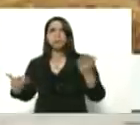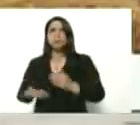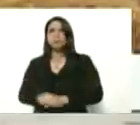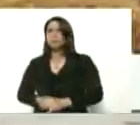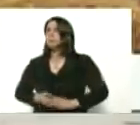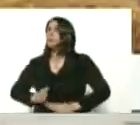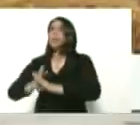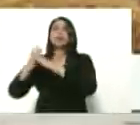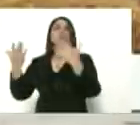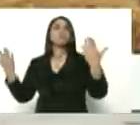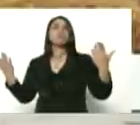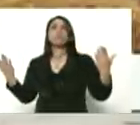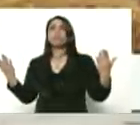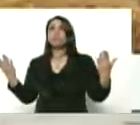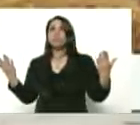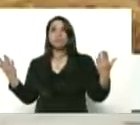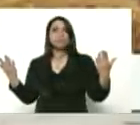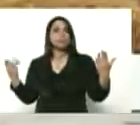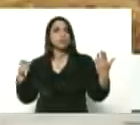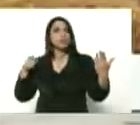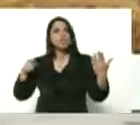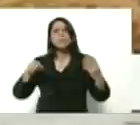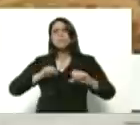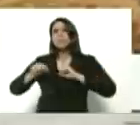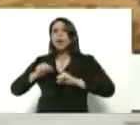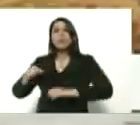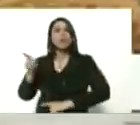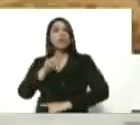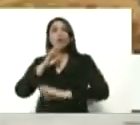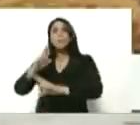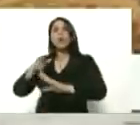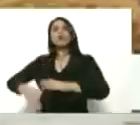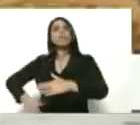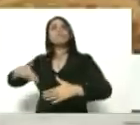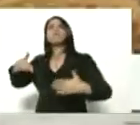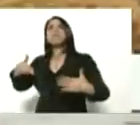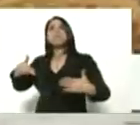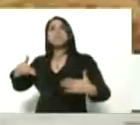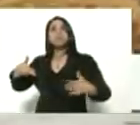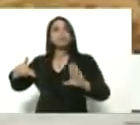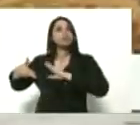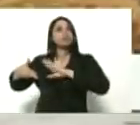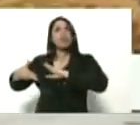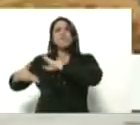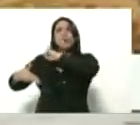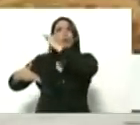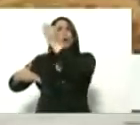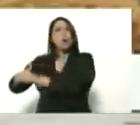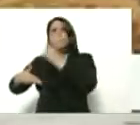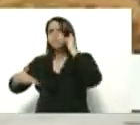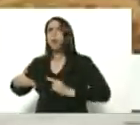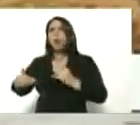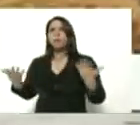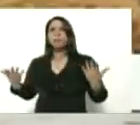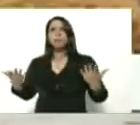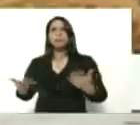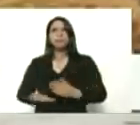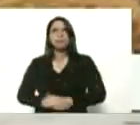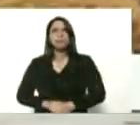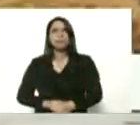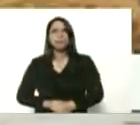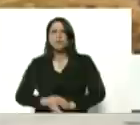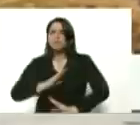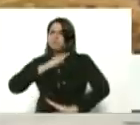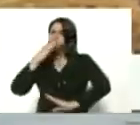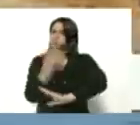quieto, si se mueven no respondo, yo soy la furia bolivariana, la